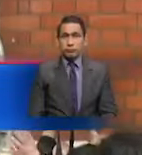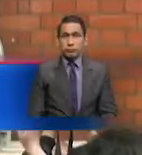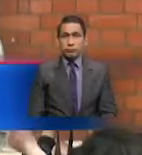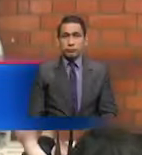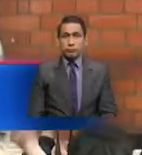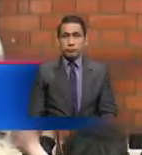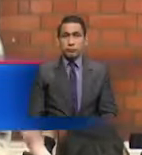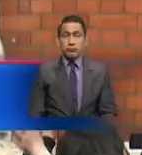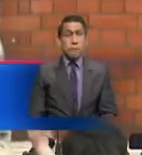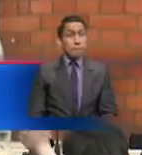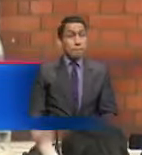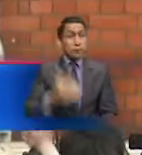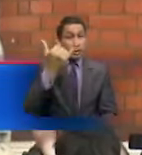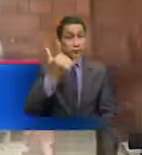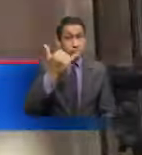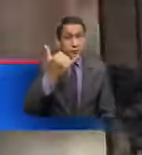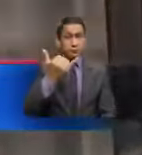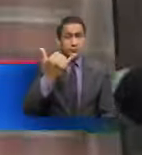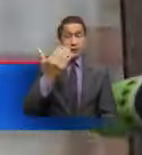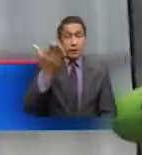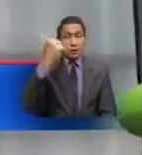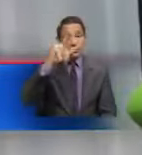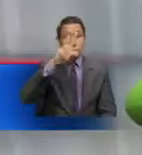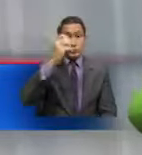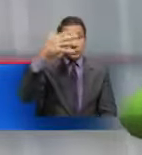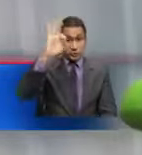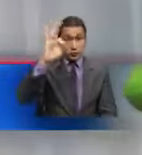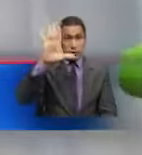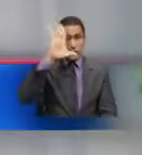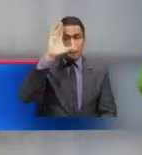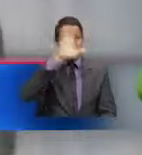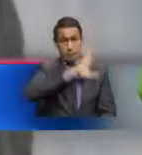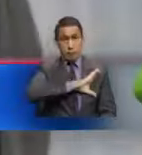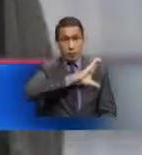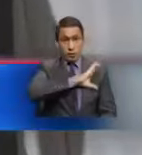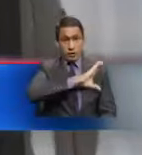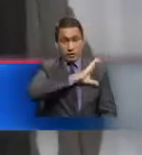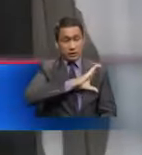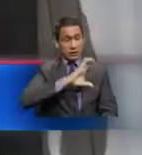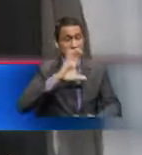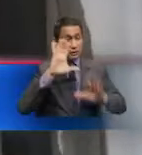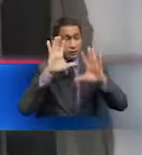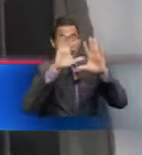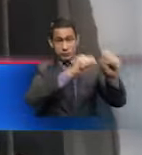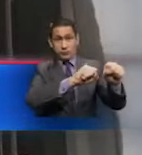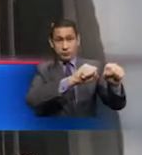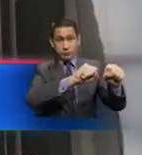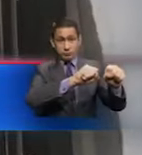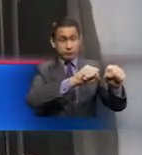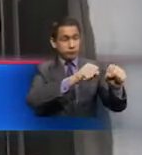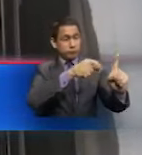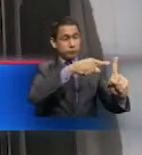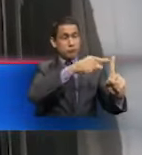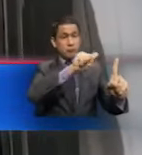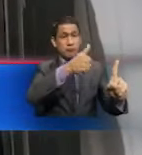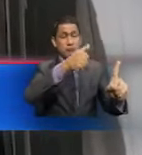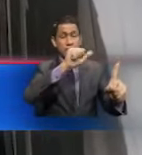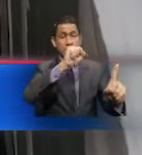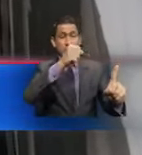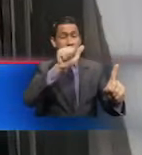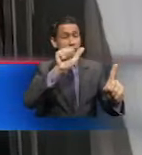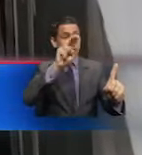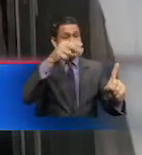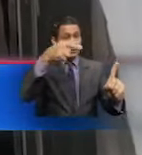Assange fue detenido por la policía británica en 2019, tras 7 años confinado en la Embajada de Ecuador en Londres, donde se